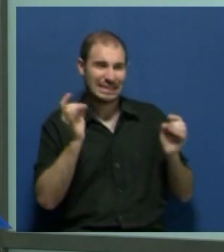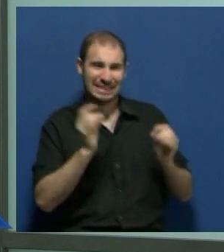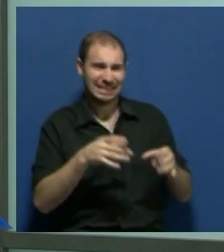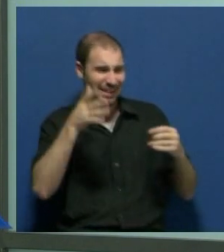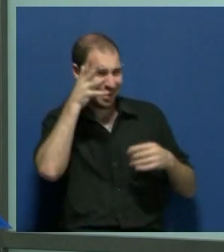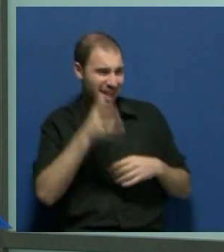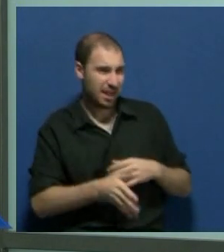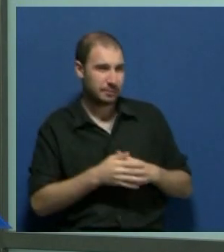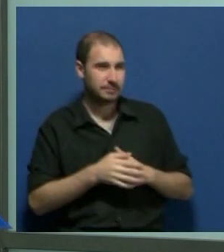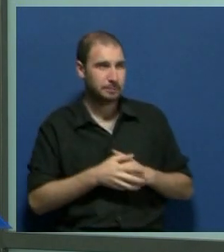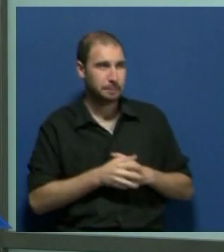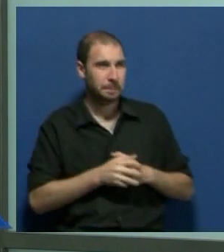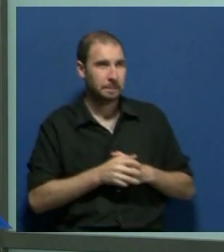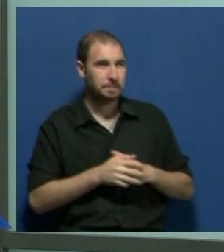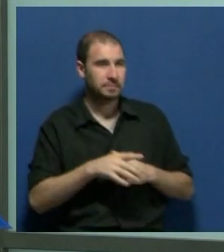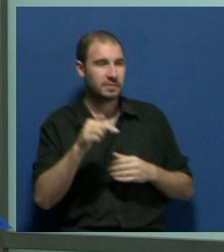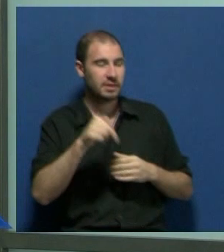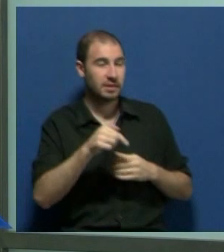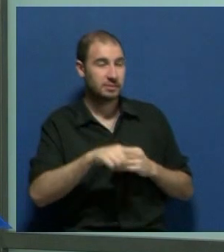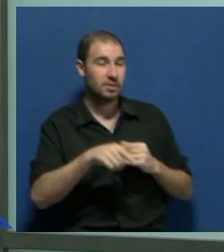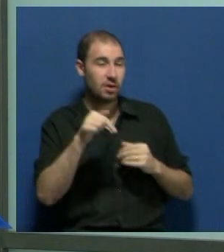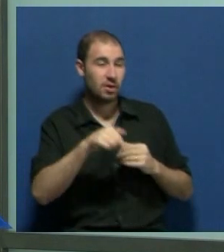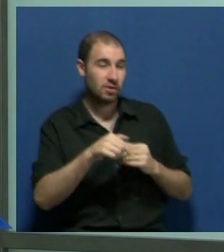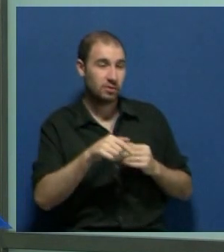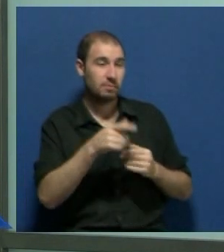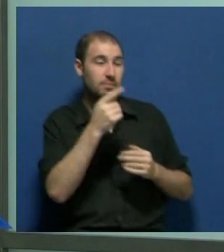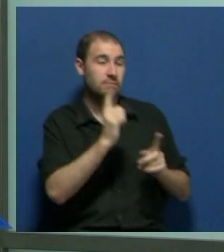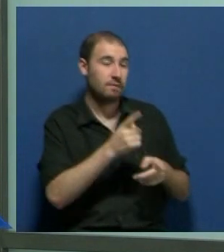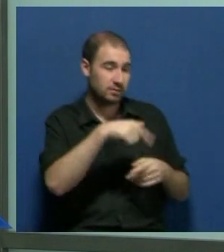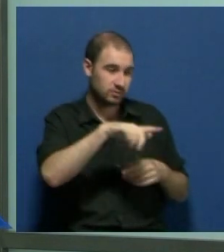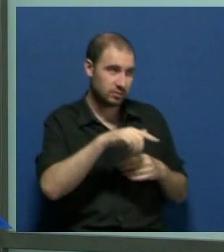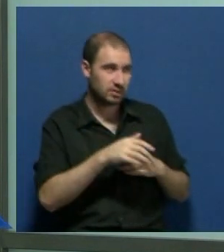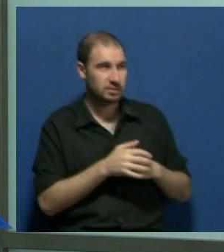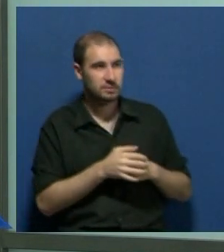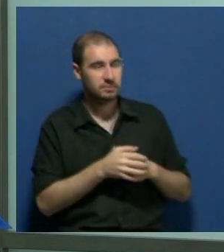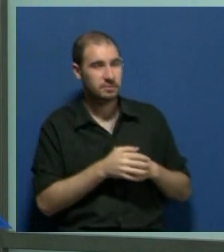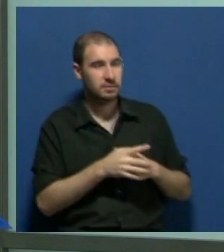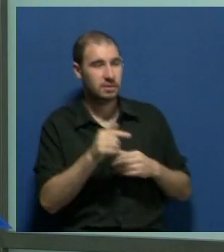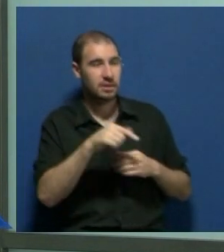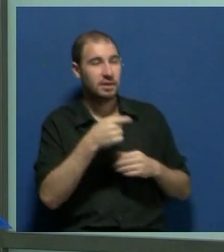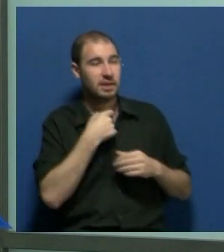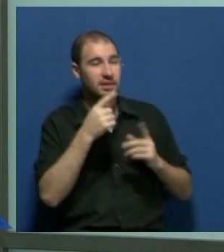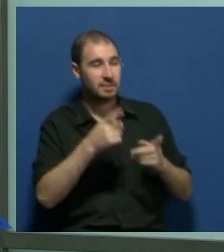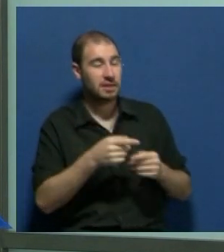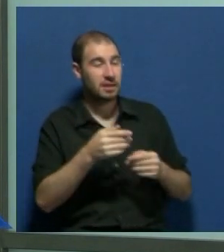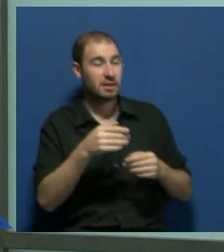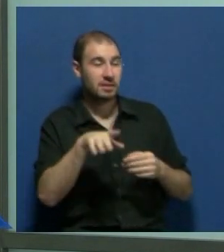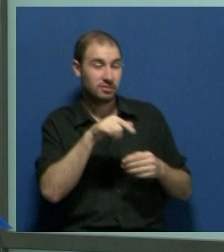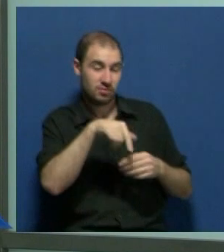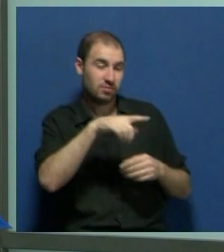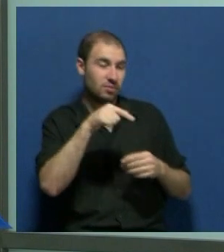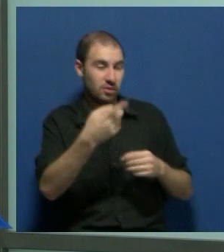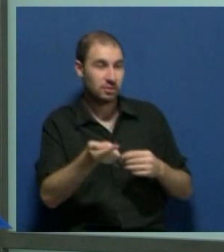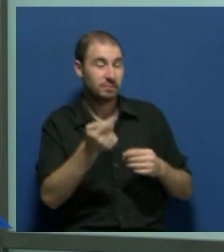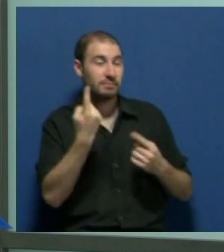crítica y esto hoy lo demostraron los maestros. Queremos mandar a los niños al colegio, pero